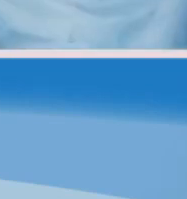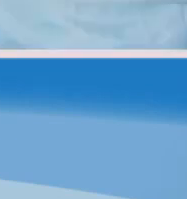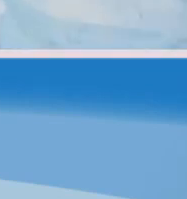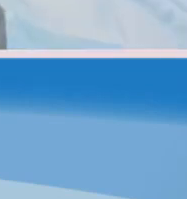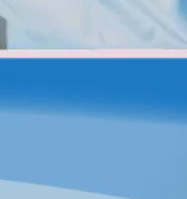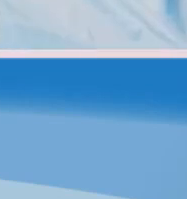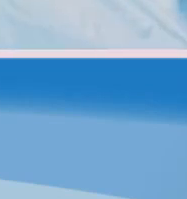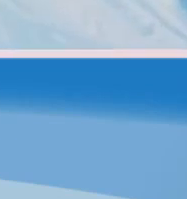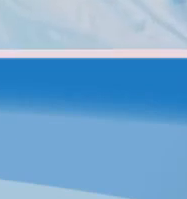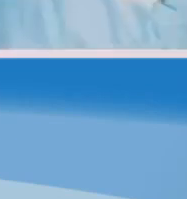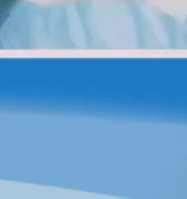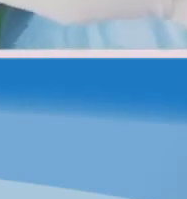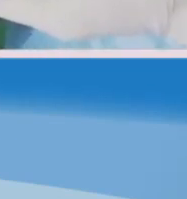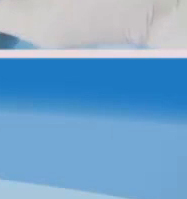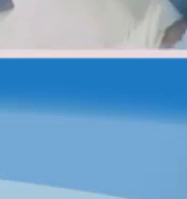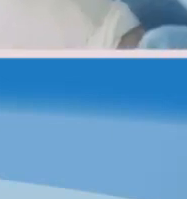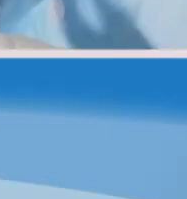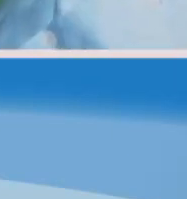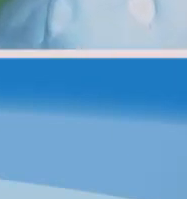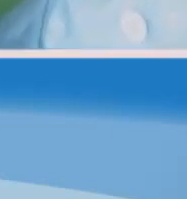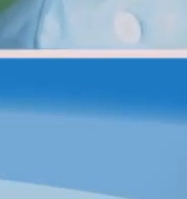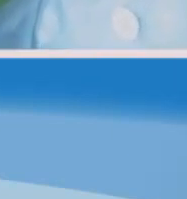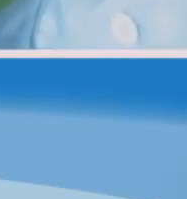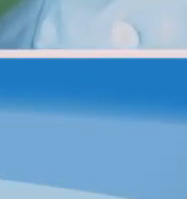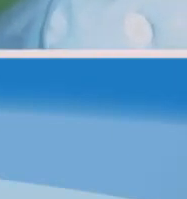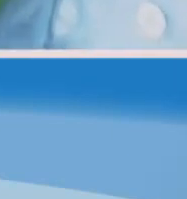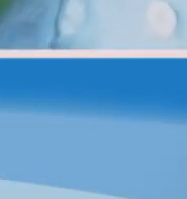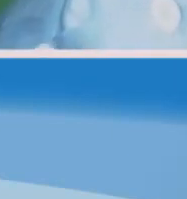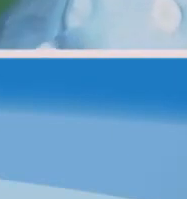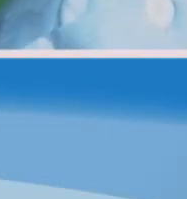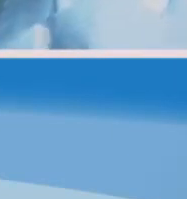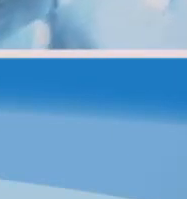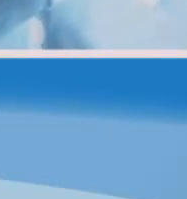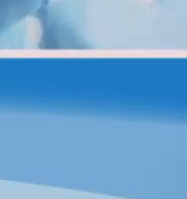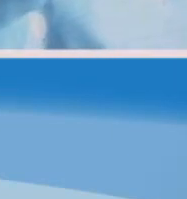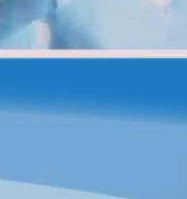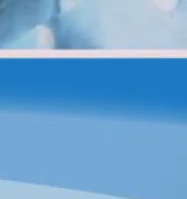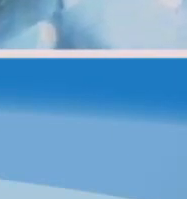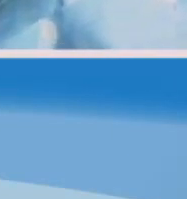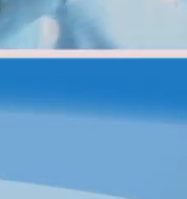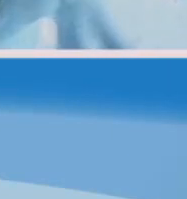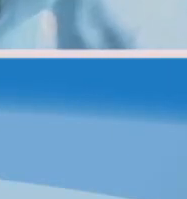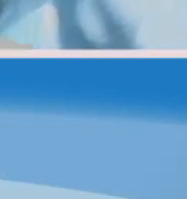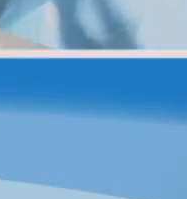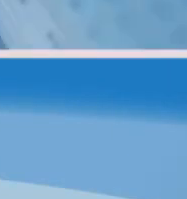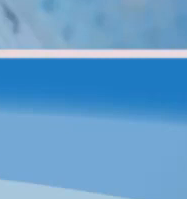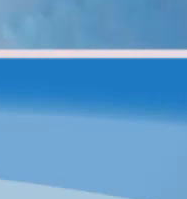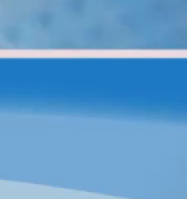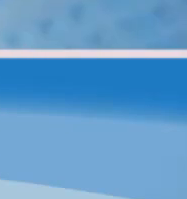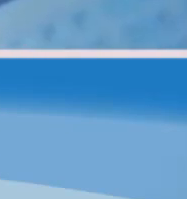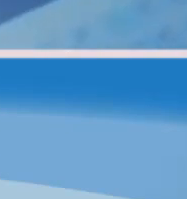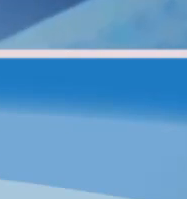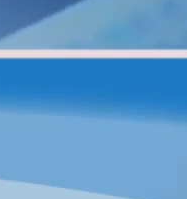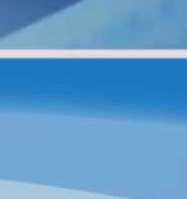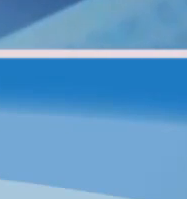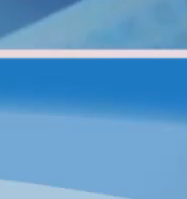combatir algún tipo de fenómeno que tenga que ver con esta enfermedad, y nosotros no lo descartamos. Hoy por hoy vamos a esperar 15 días